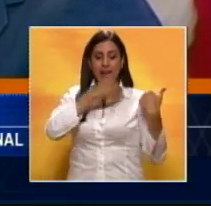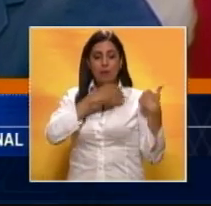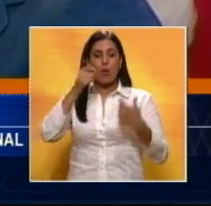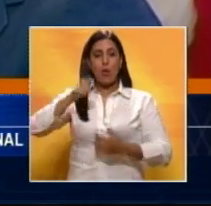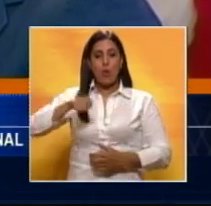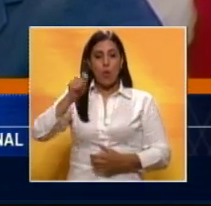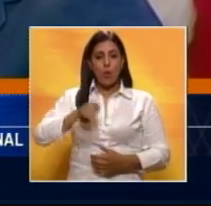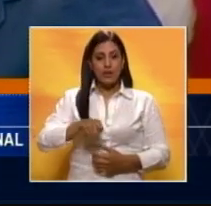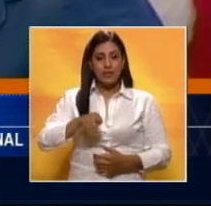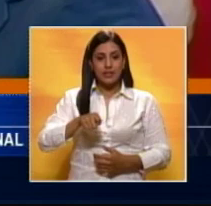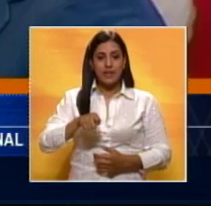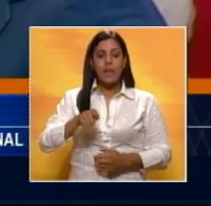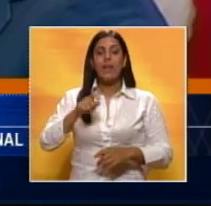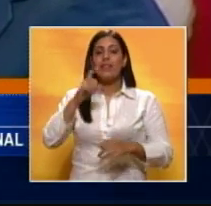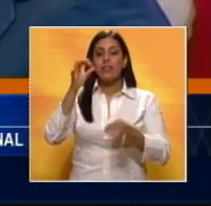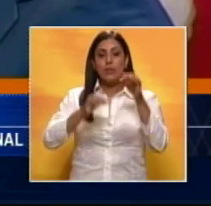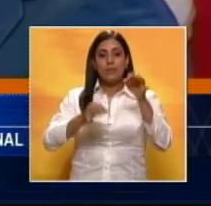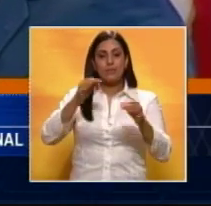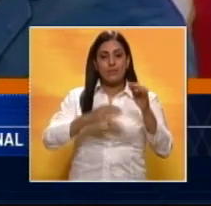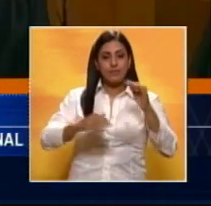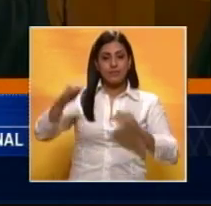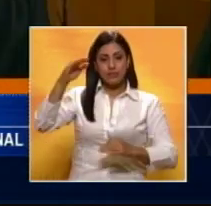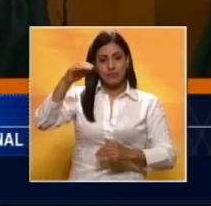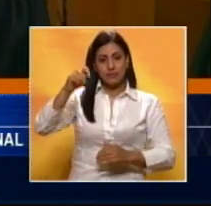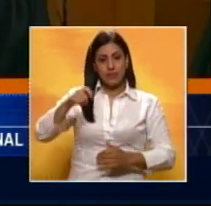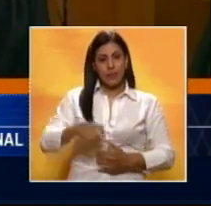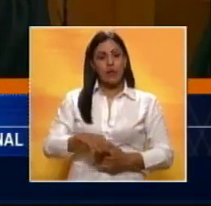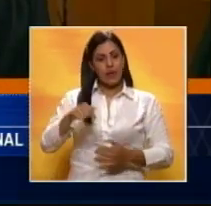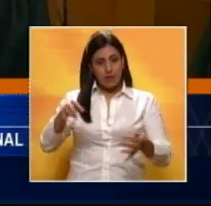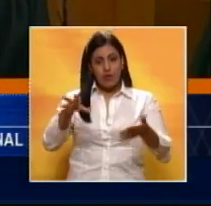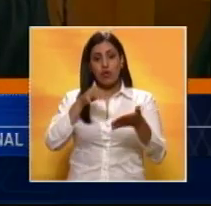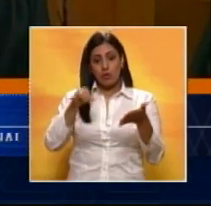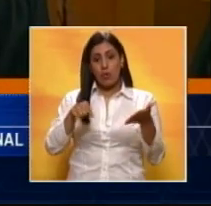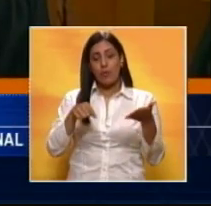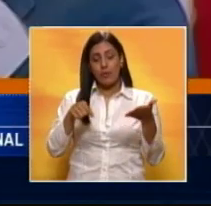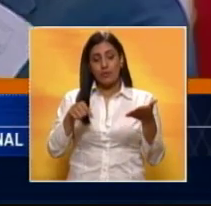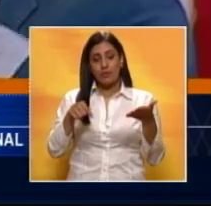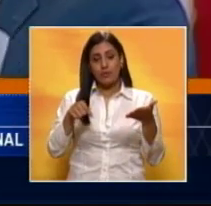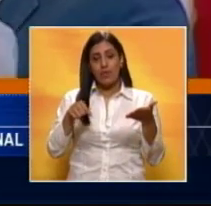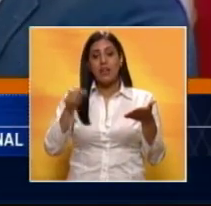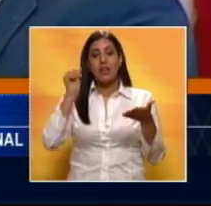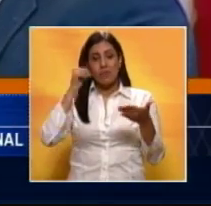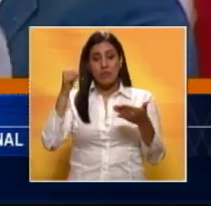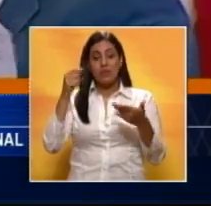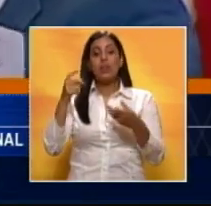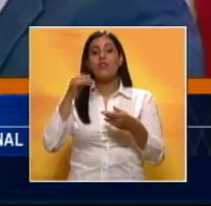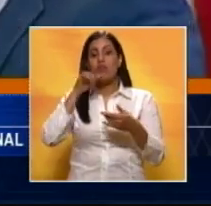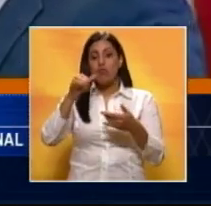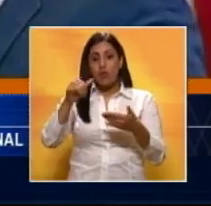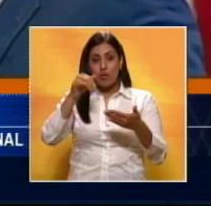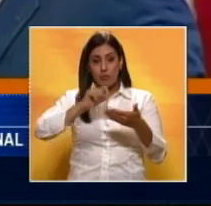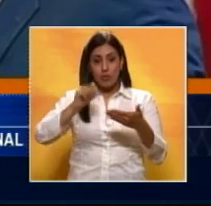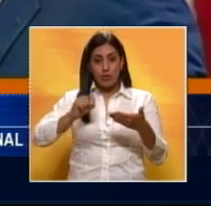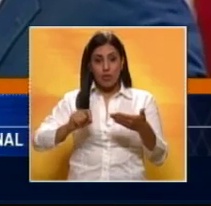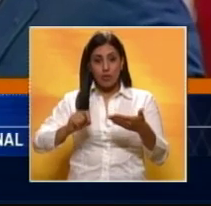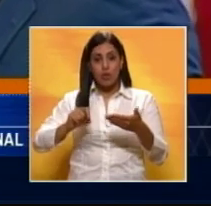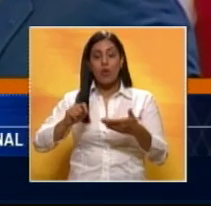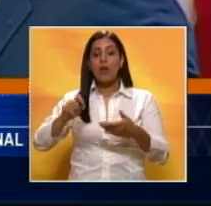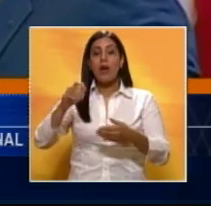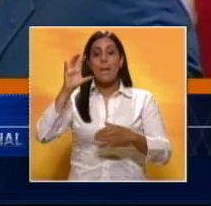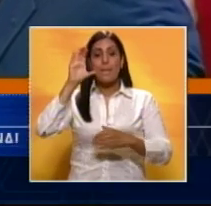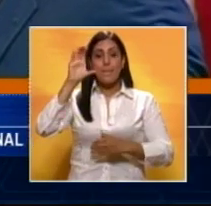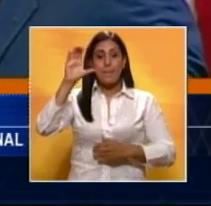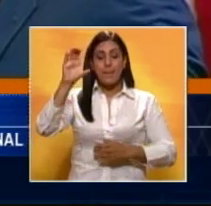de magistrado o magistrada del Tribunal Supremo de Justicia. Aquí está la copia. Ella informó